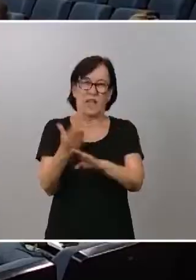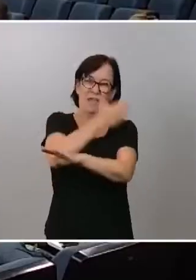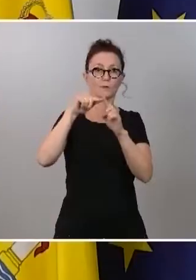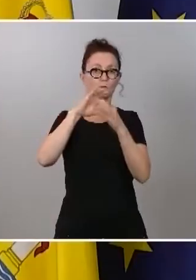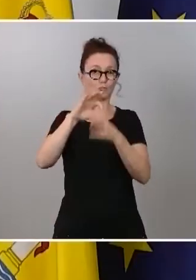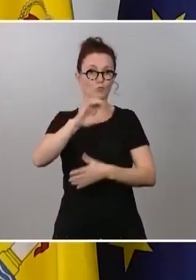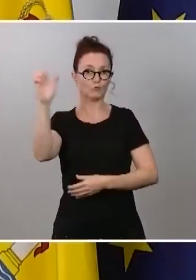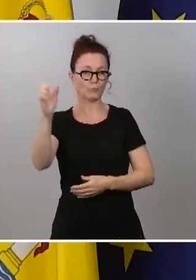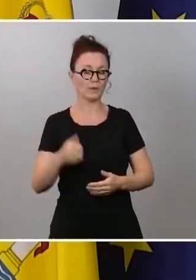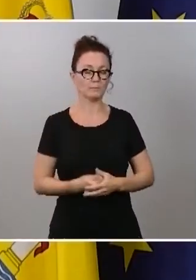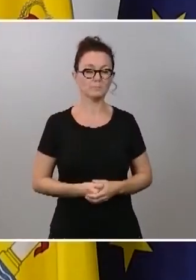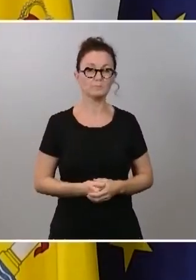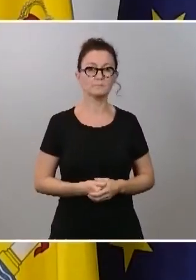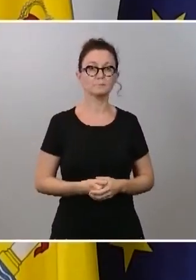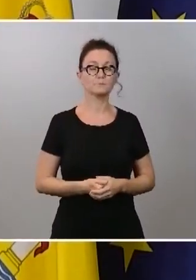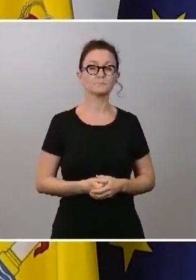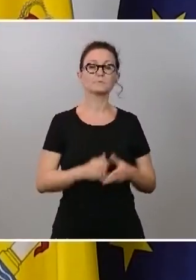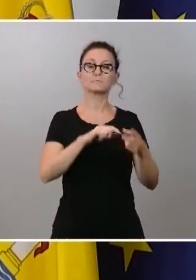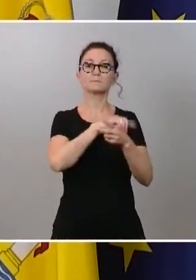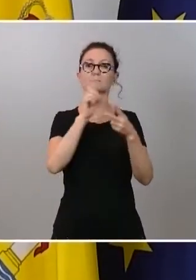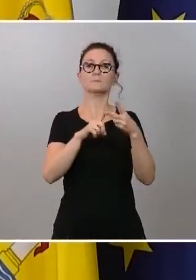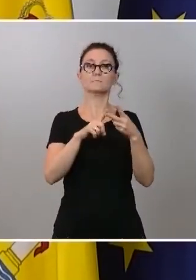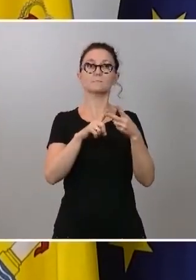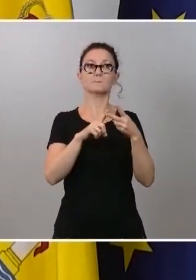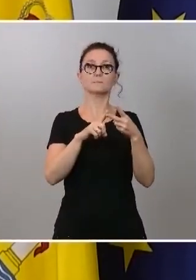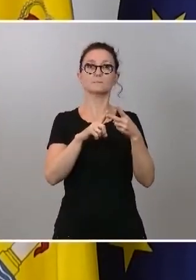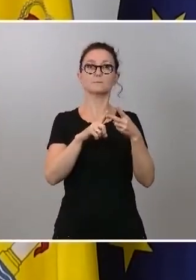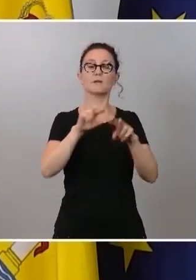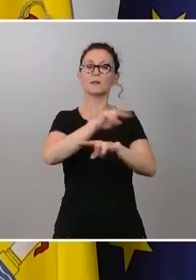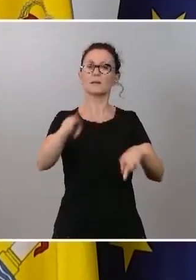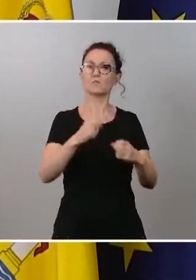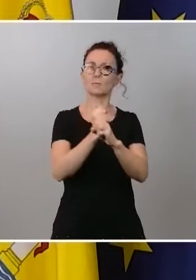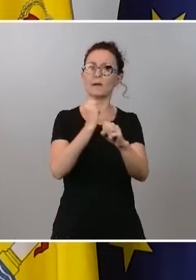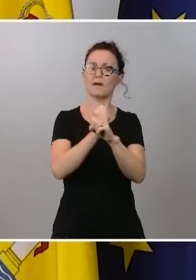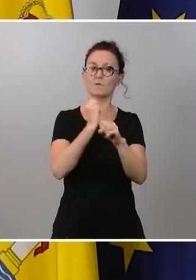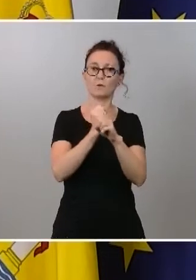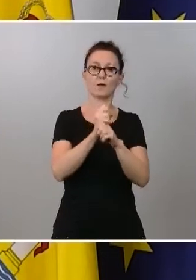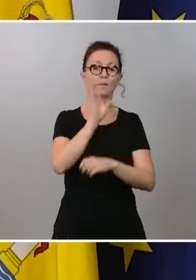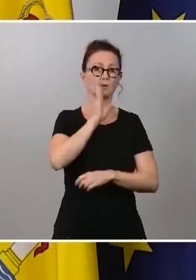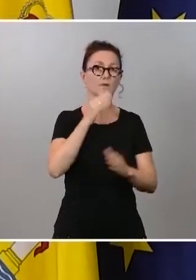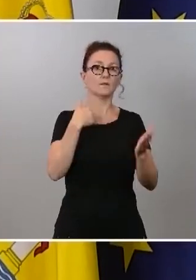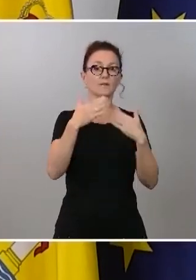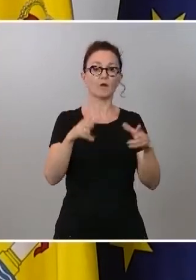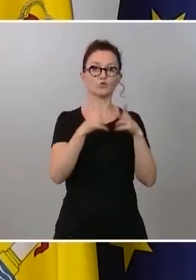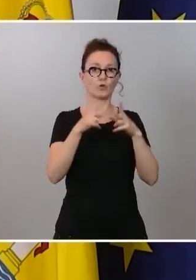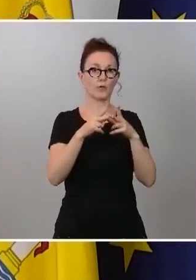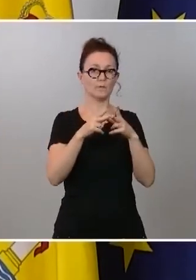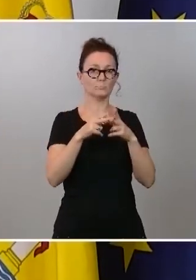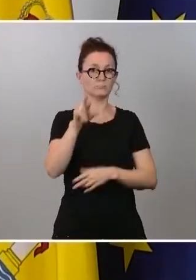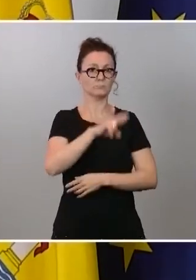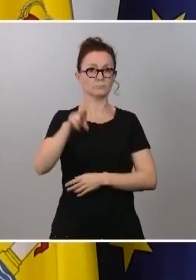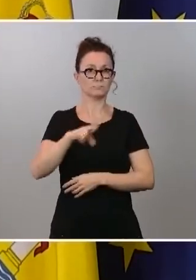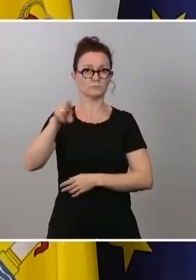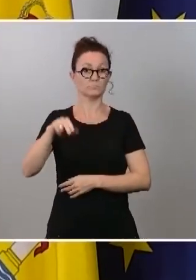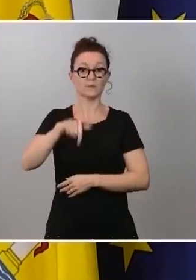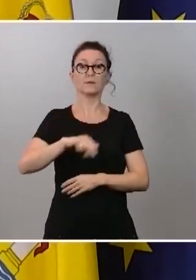propuesta para la reforma laboral, en función también del Fondo Europeo. Diálogo social, diálogo social, diálogo social. Esta es la legislatura del diálogo, después de la pandemia